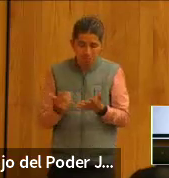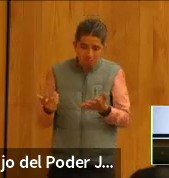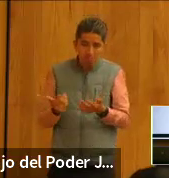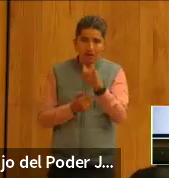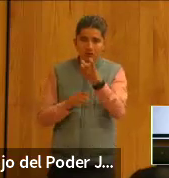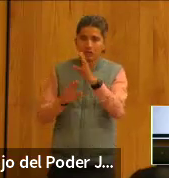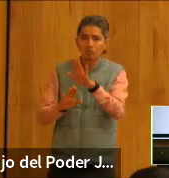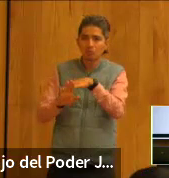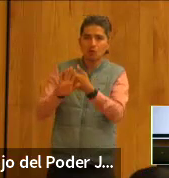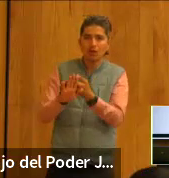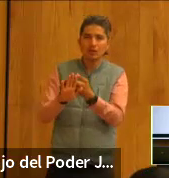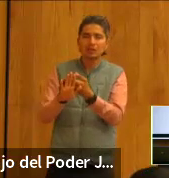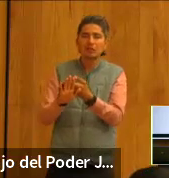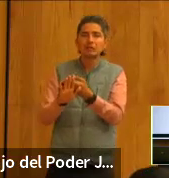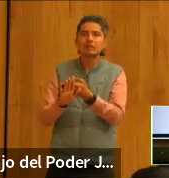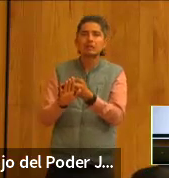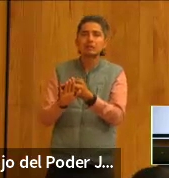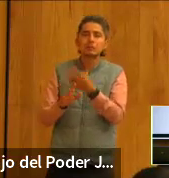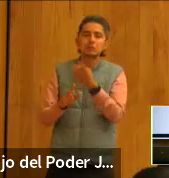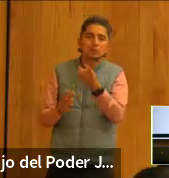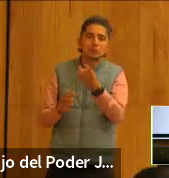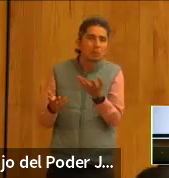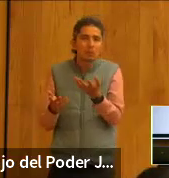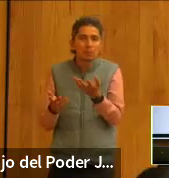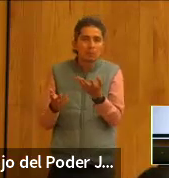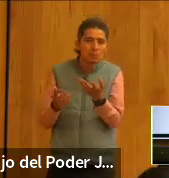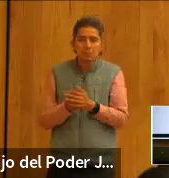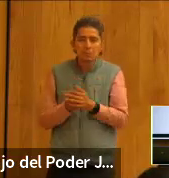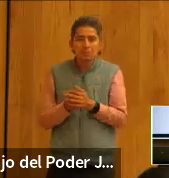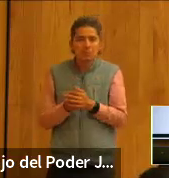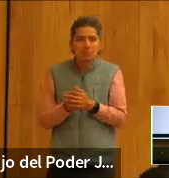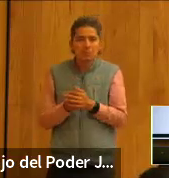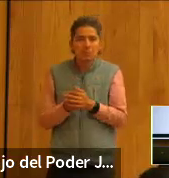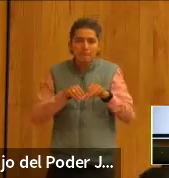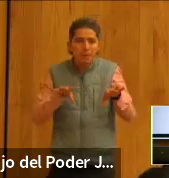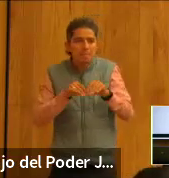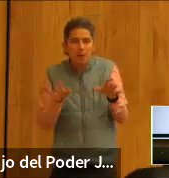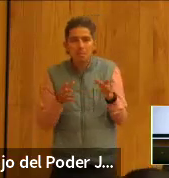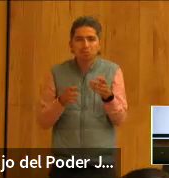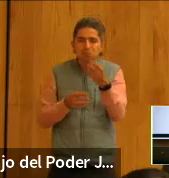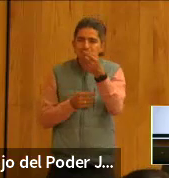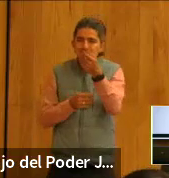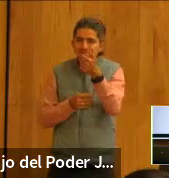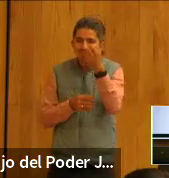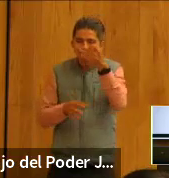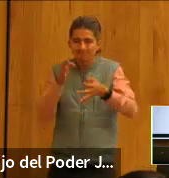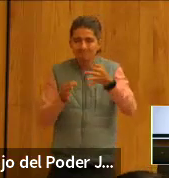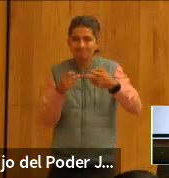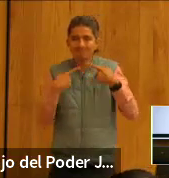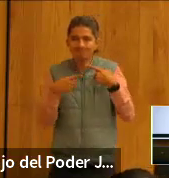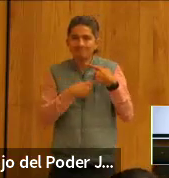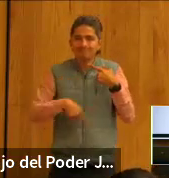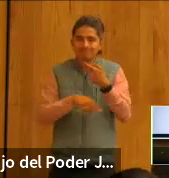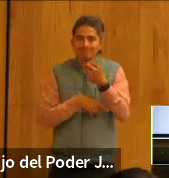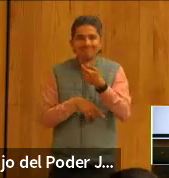Esta violencia vicaria, la verdad es que no ha sido visible por muchos operadores jurídicos y